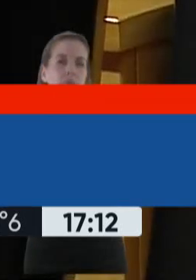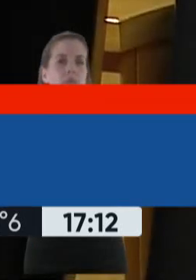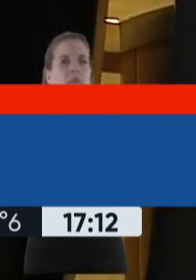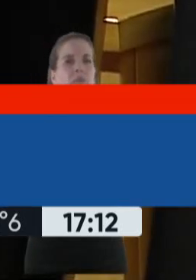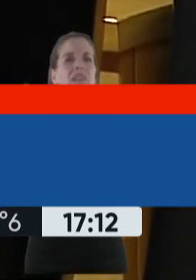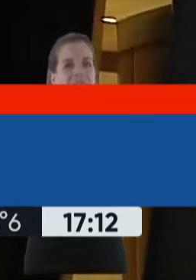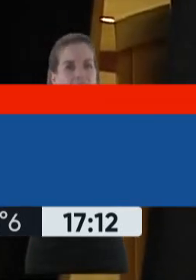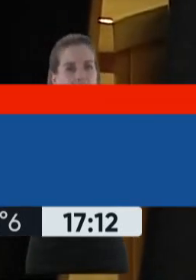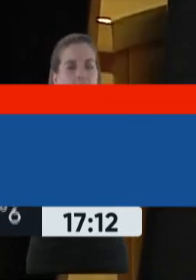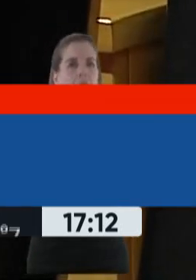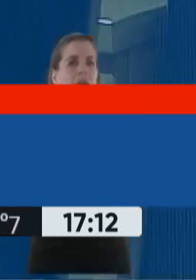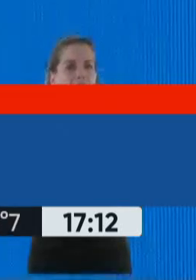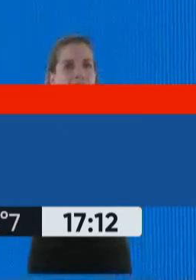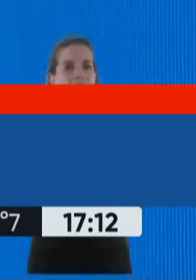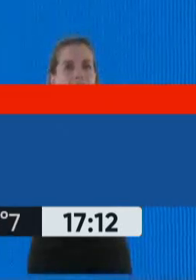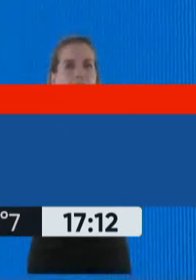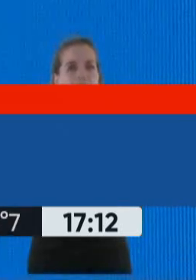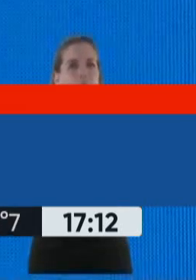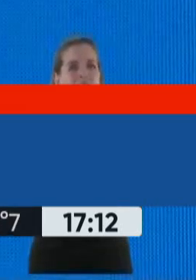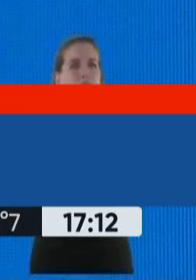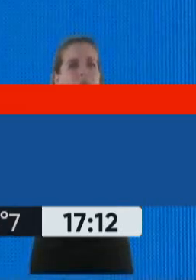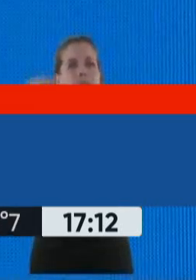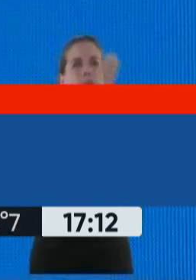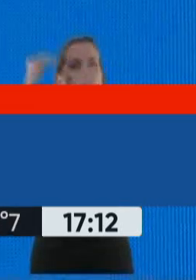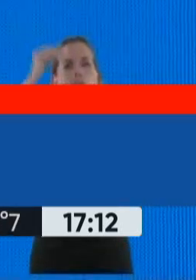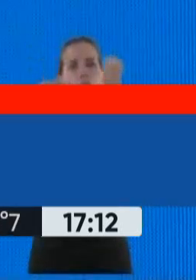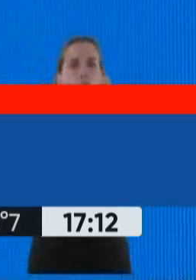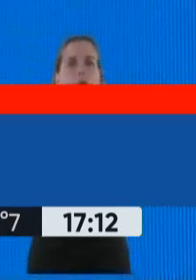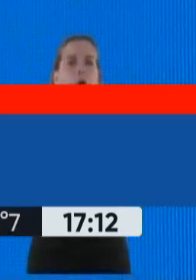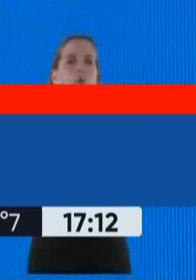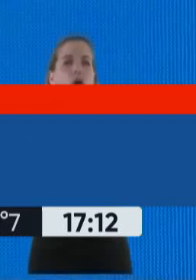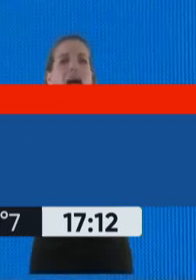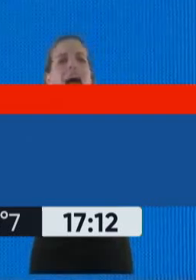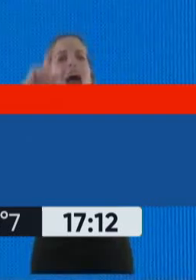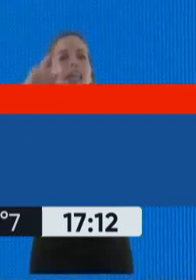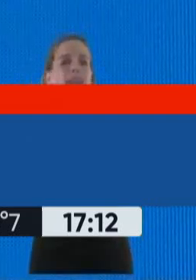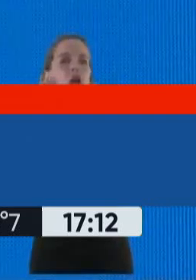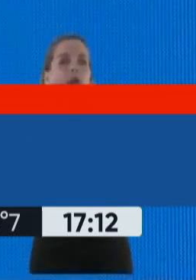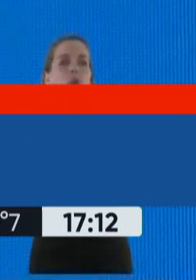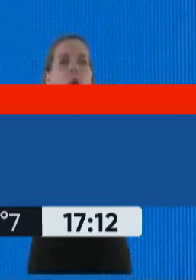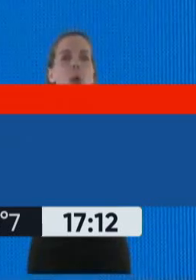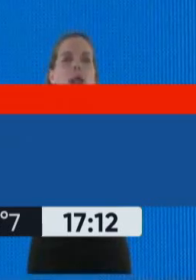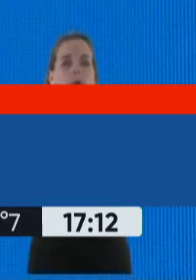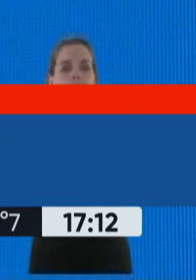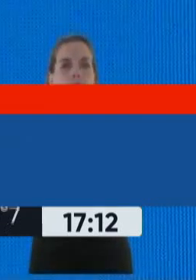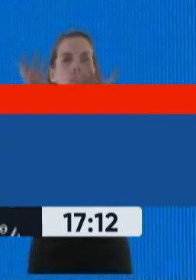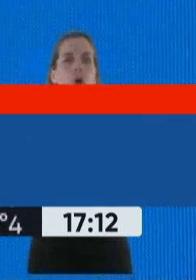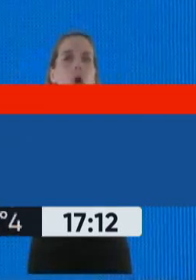gente que tenía la misma preocupación que tenía yo. A ver, ¿cómo remontamos esto? Porque es muy difícil lo que estamos